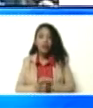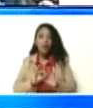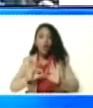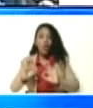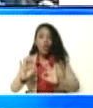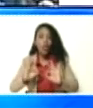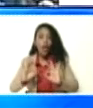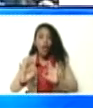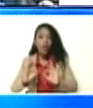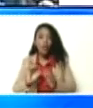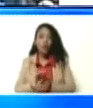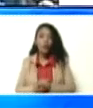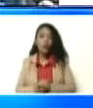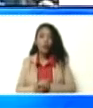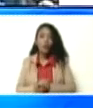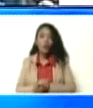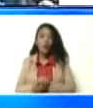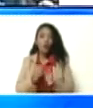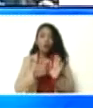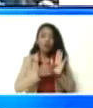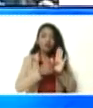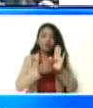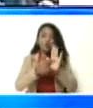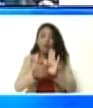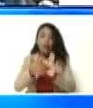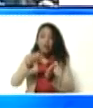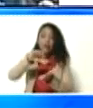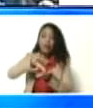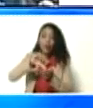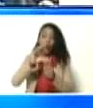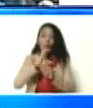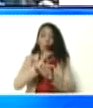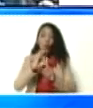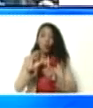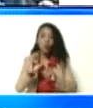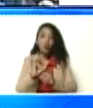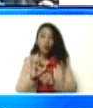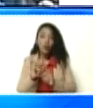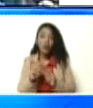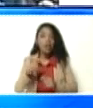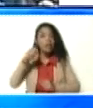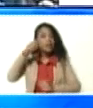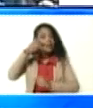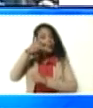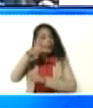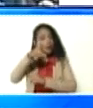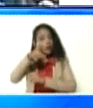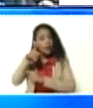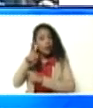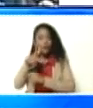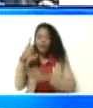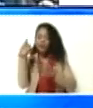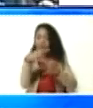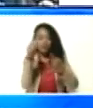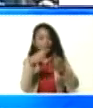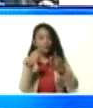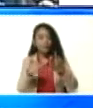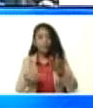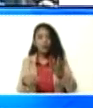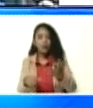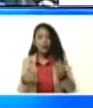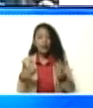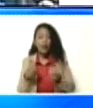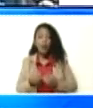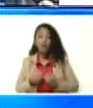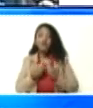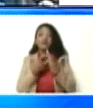teatros, museos, centros de cultura, cines, etcétera, etcétera, que expresan